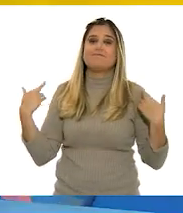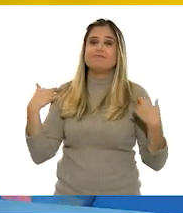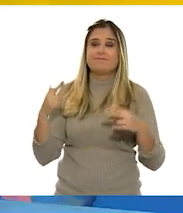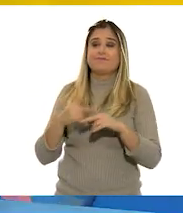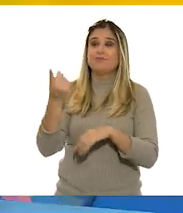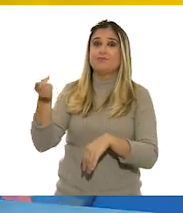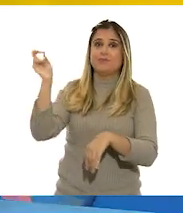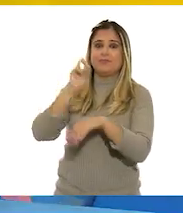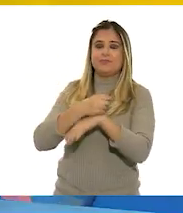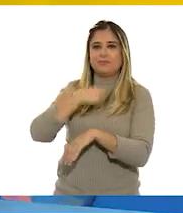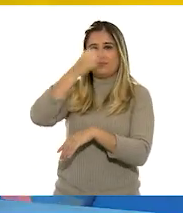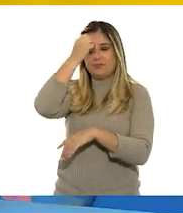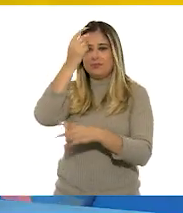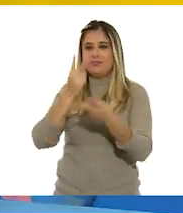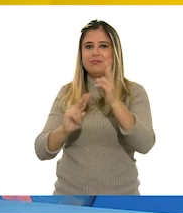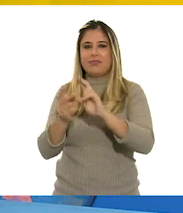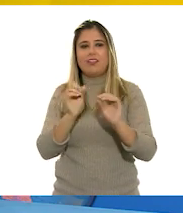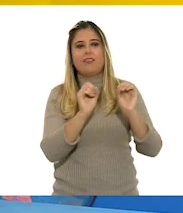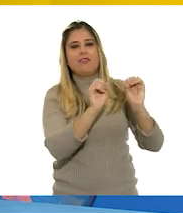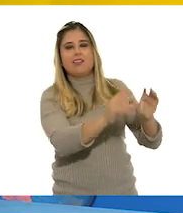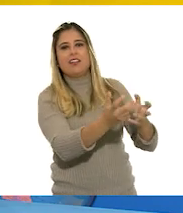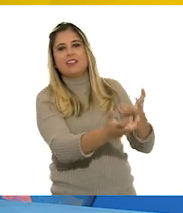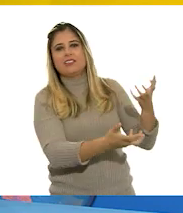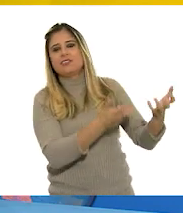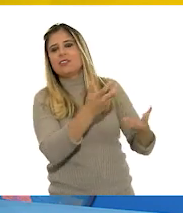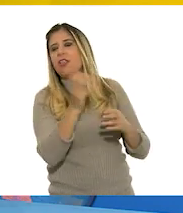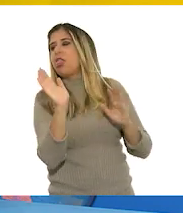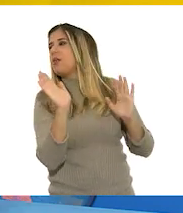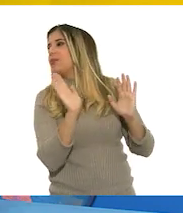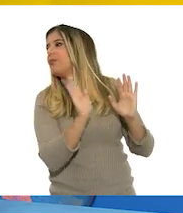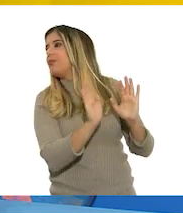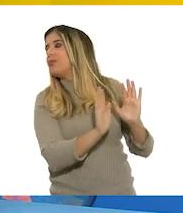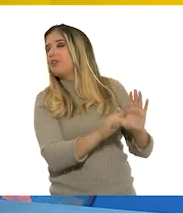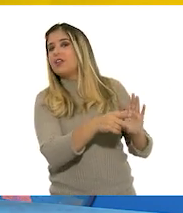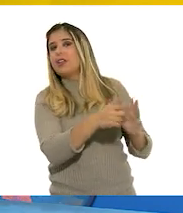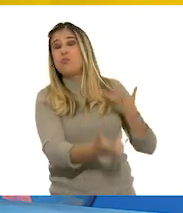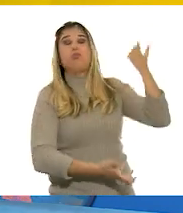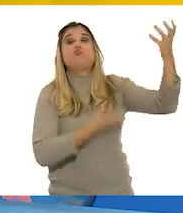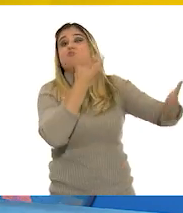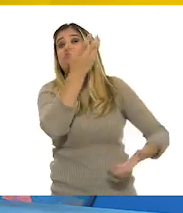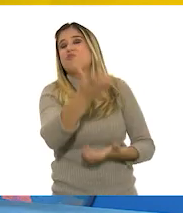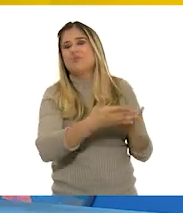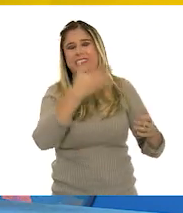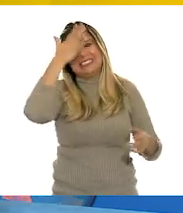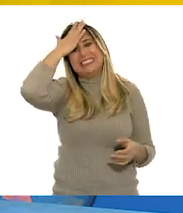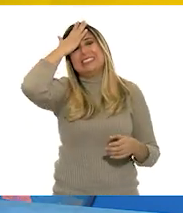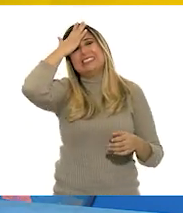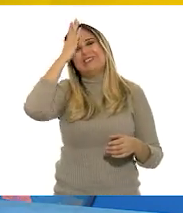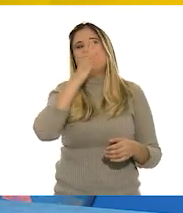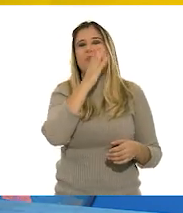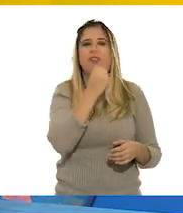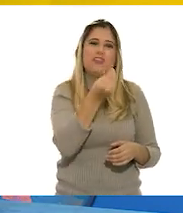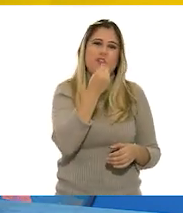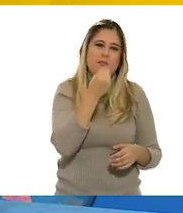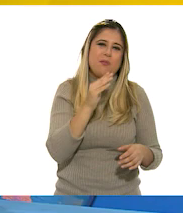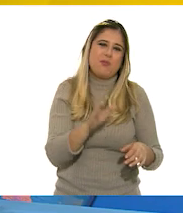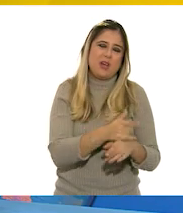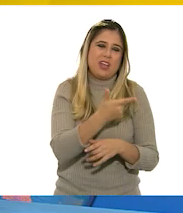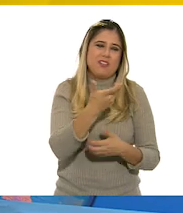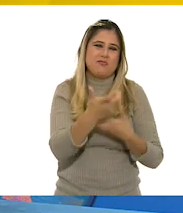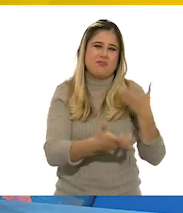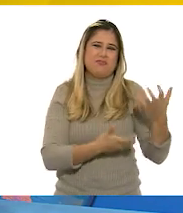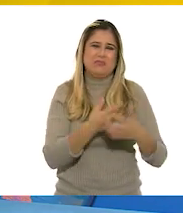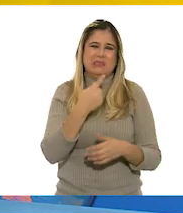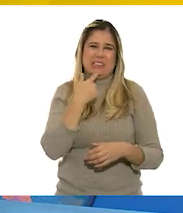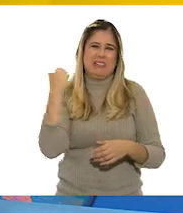me olvidaron las verduras en la estufa y se me quemaron todas. Y bueno, pues así ya no me las podía comer, porque obviamente su sabor era